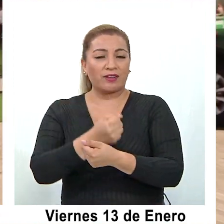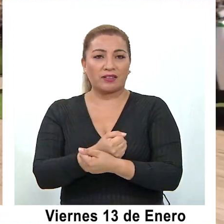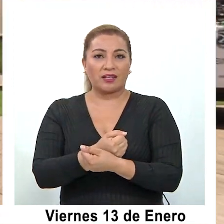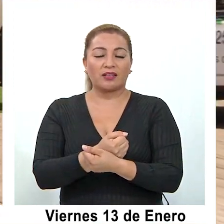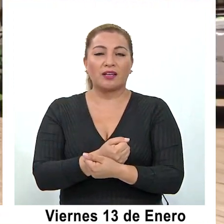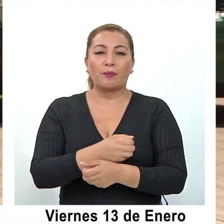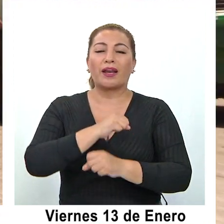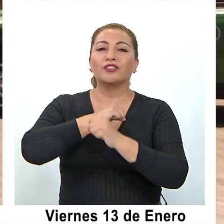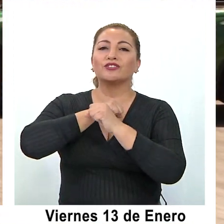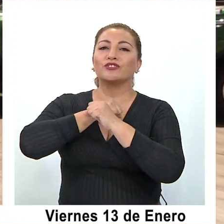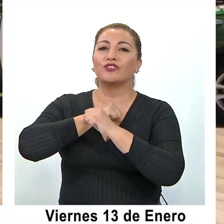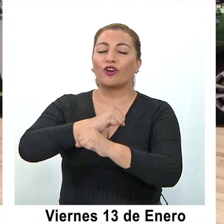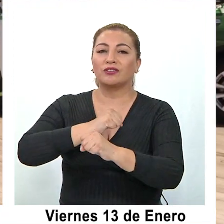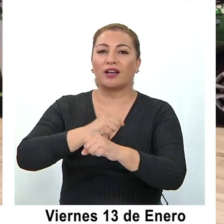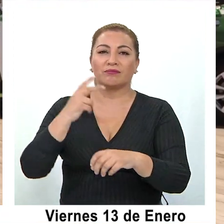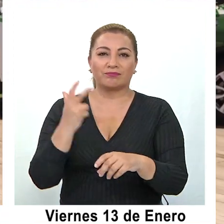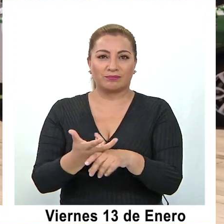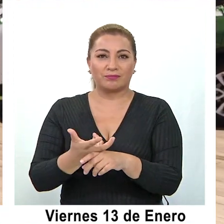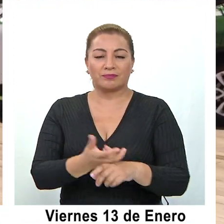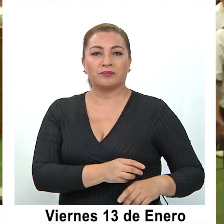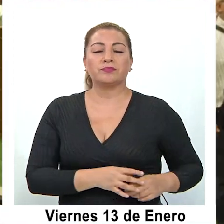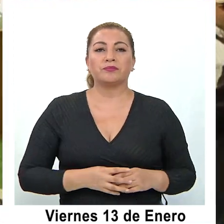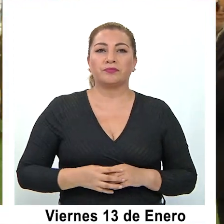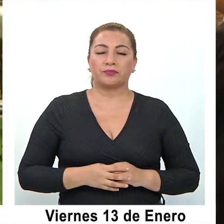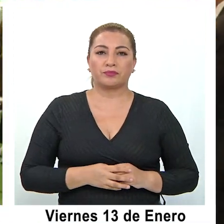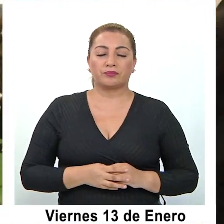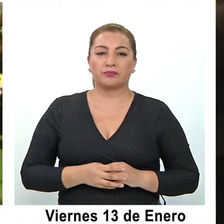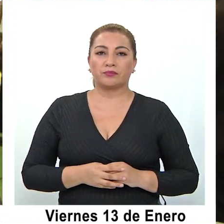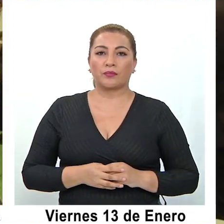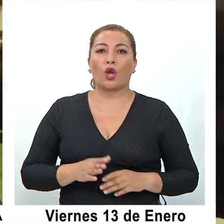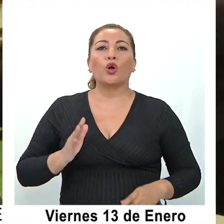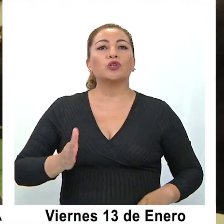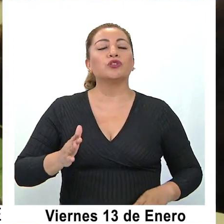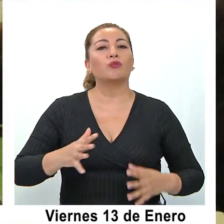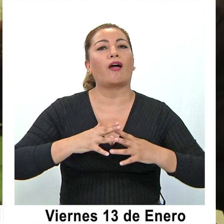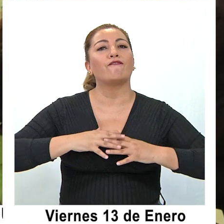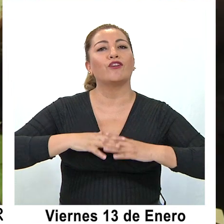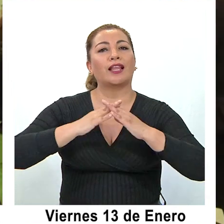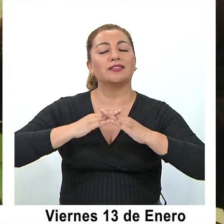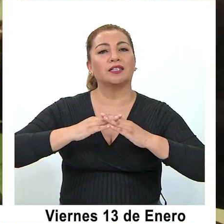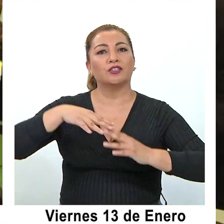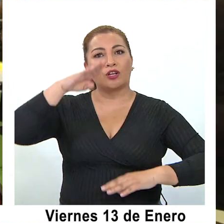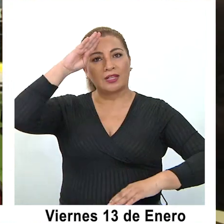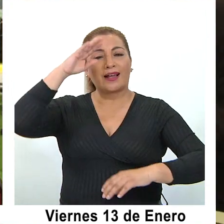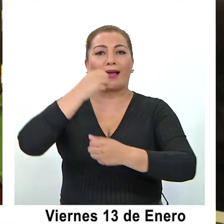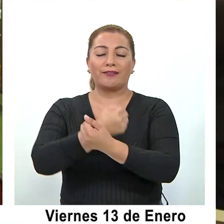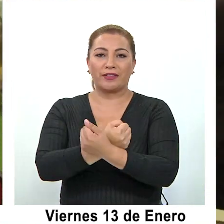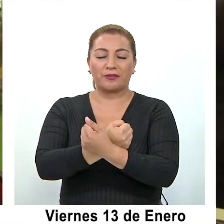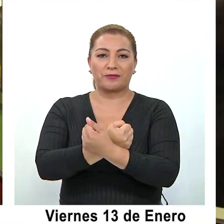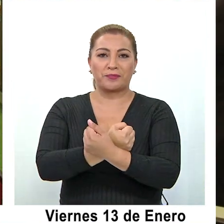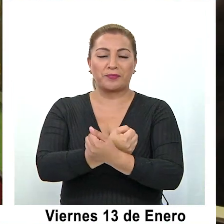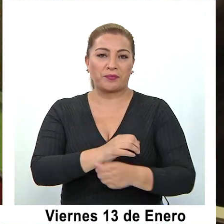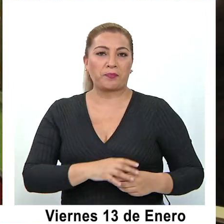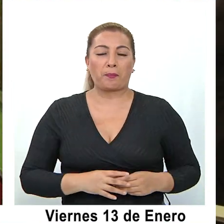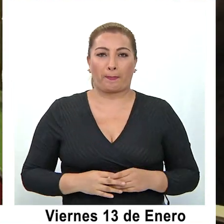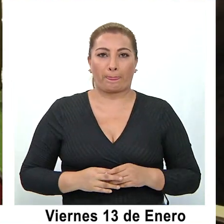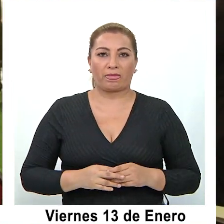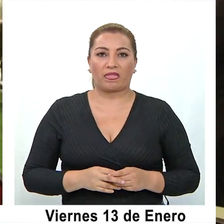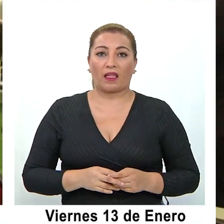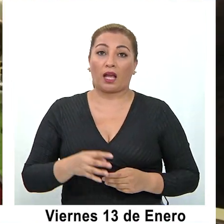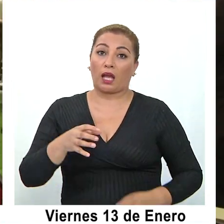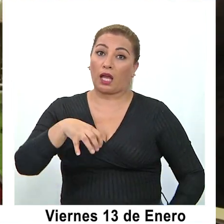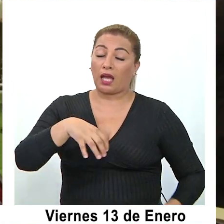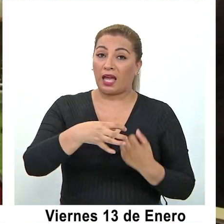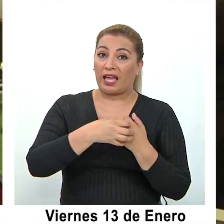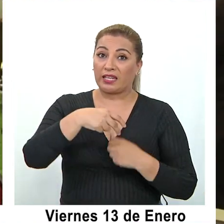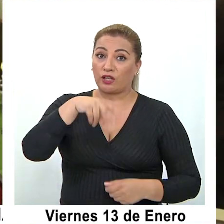para combatir hechos delictuales. Hay que seguir fortaleciendo a la institución, sobre todo en el norte de Chile.